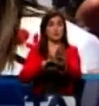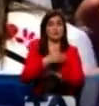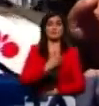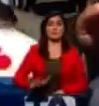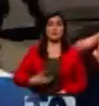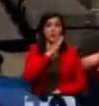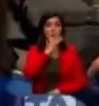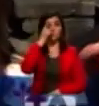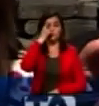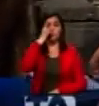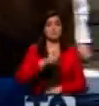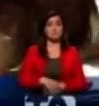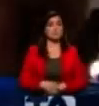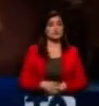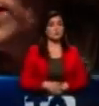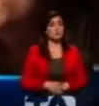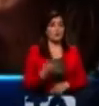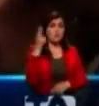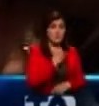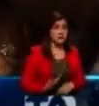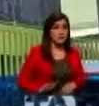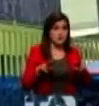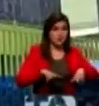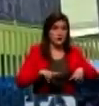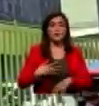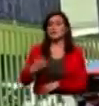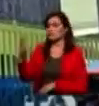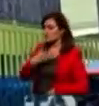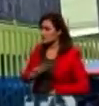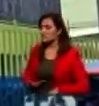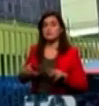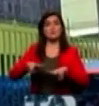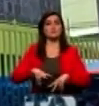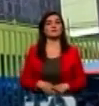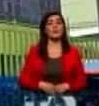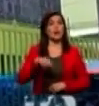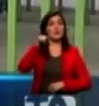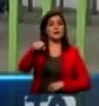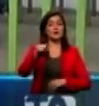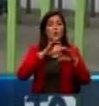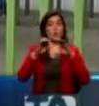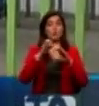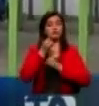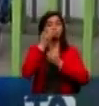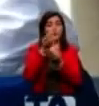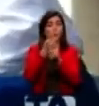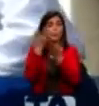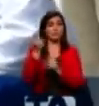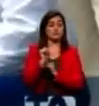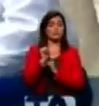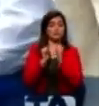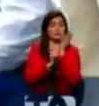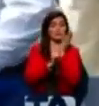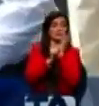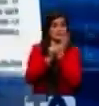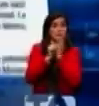presidente Rafael Correa. E incluye al vicepresidente Jorge Glass. Incluye al vicepresidente Jorge Glass. El comunicado que publicó Alianza País no solo hace eco de estas palabras de respaldo